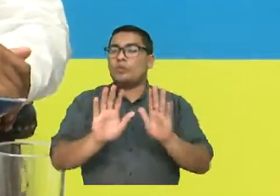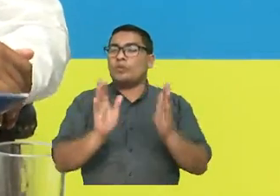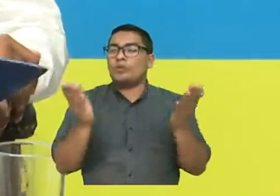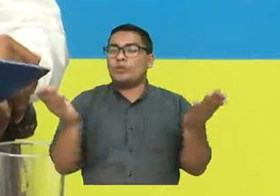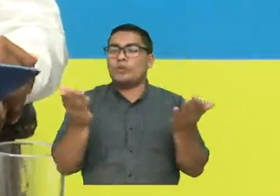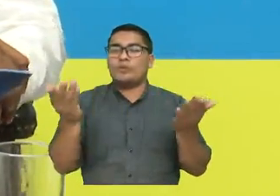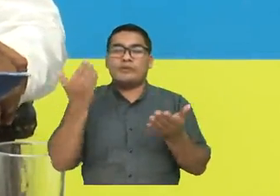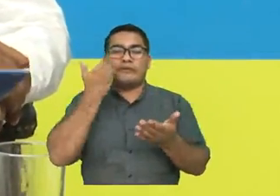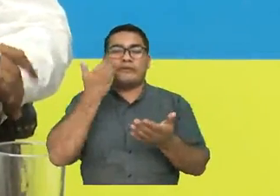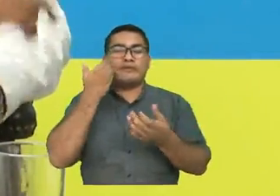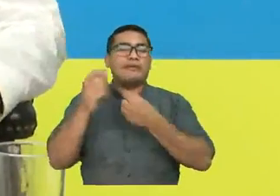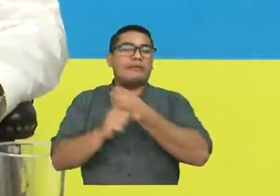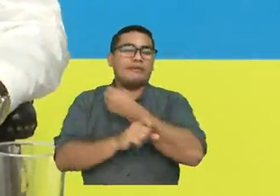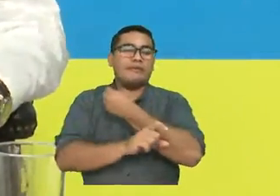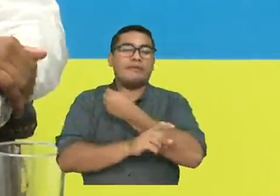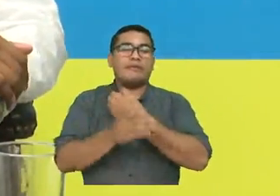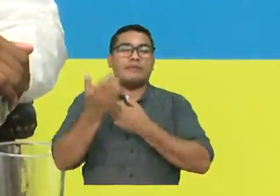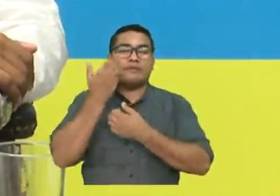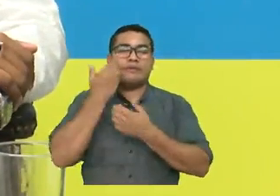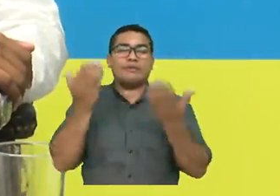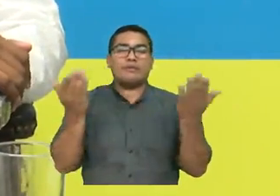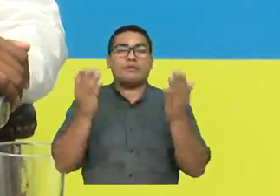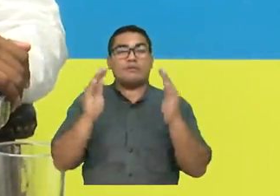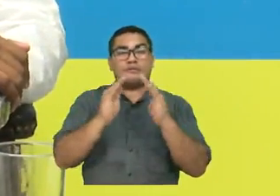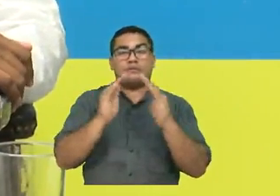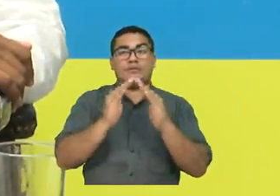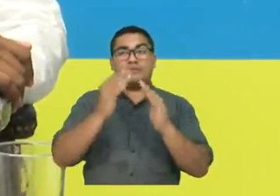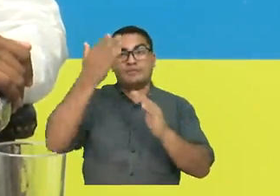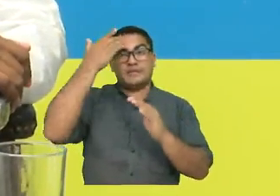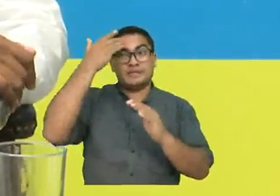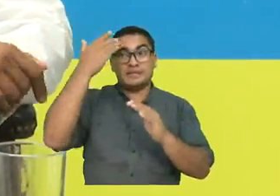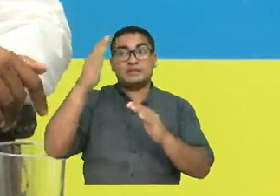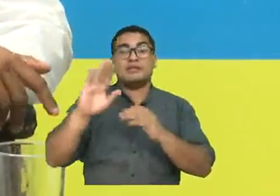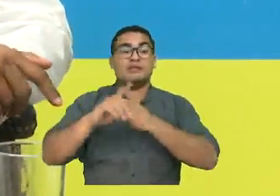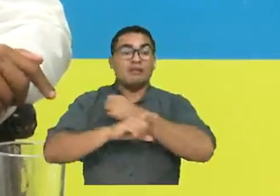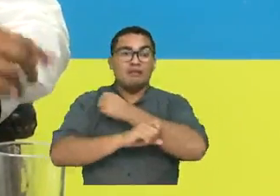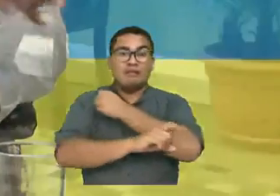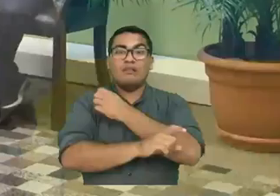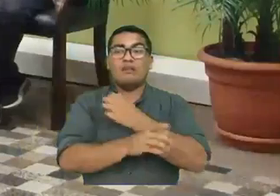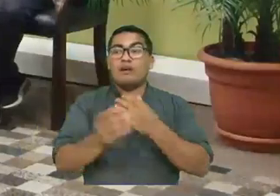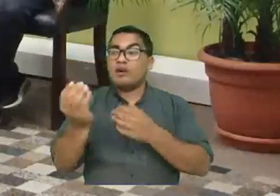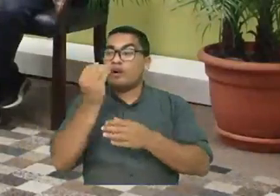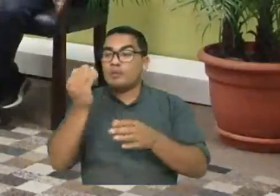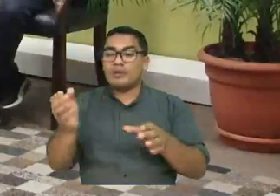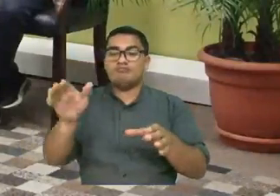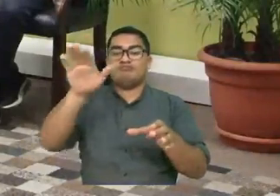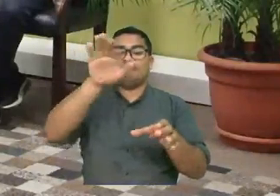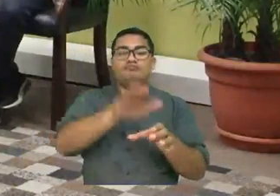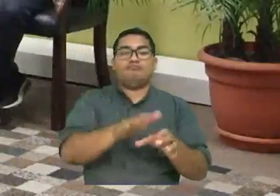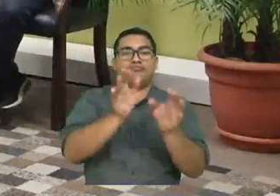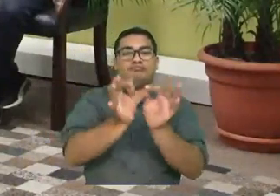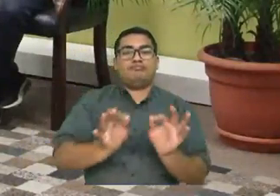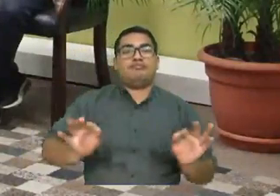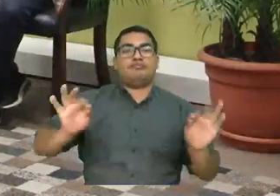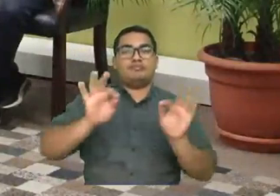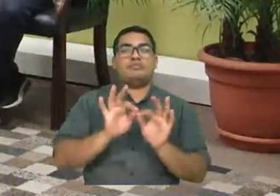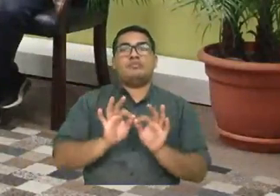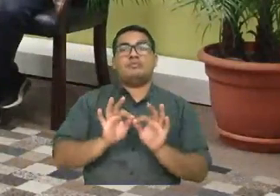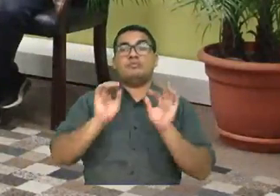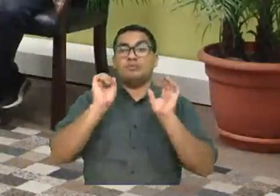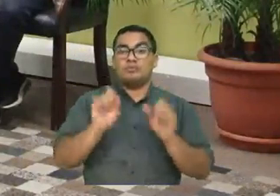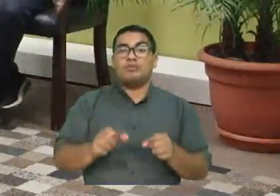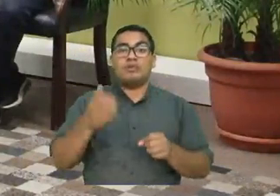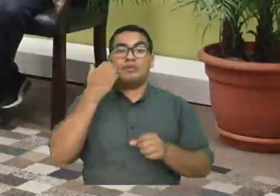esta enfermedad desde nuestro hogar, sabiendo que el roedor, los animalitos que tenemos en la casa, son posibles